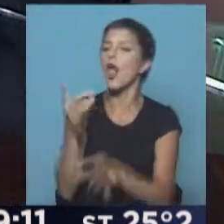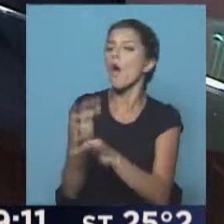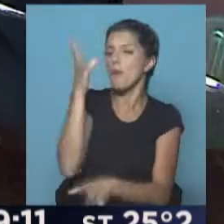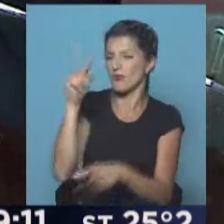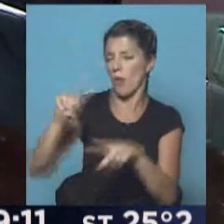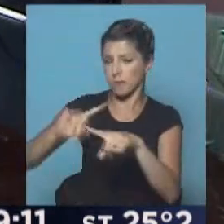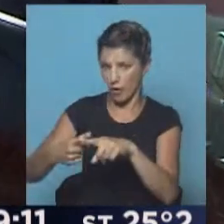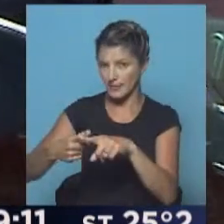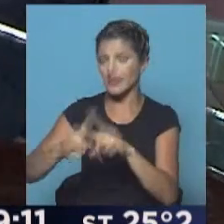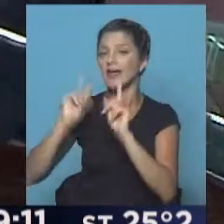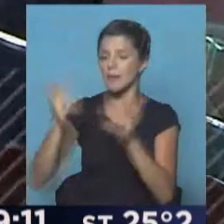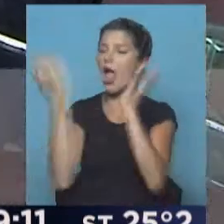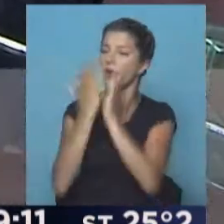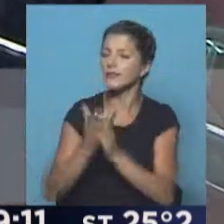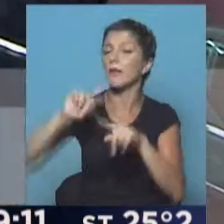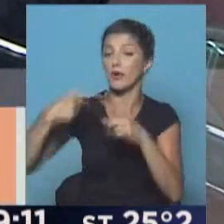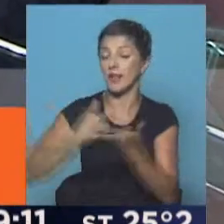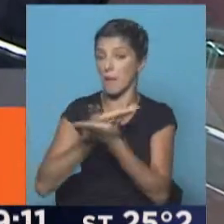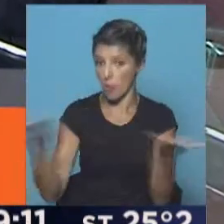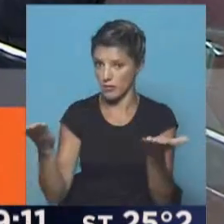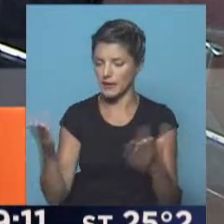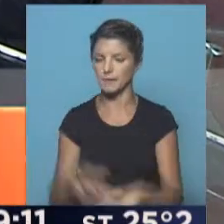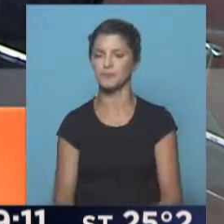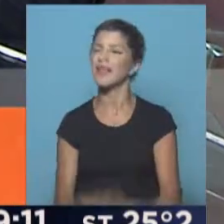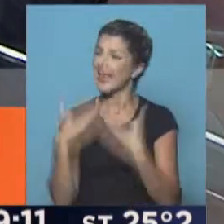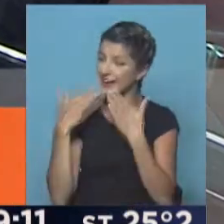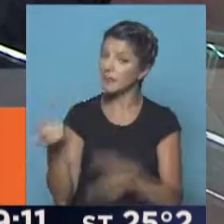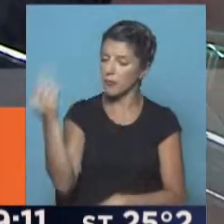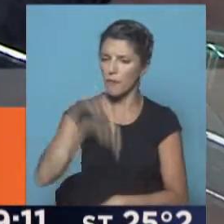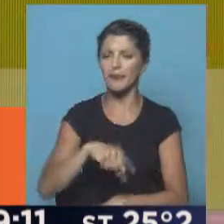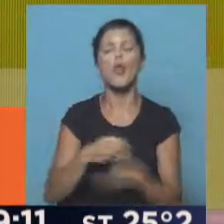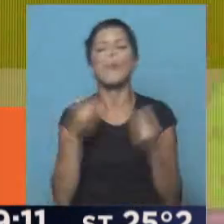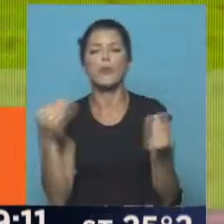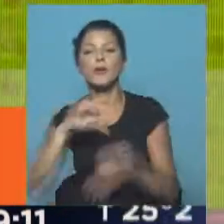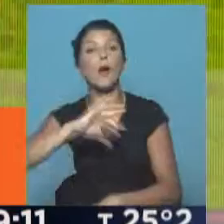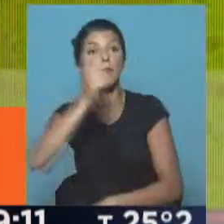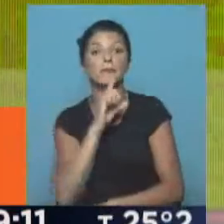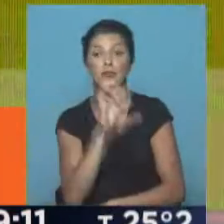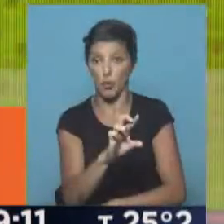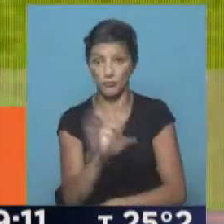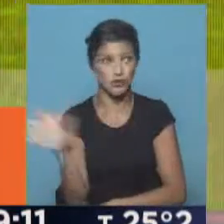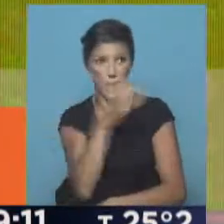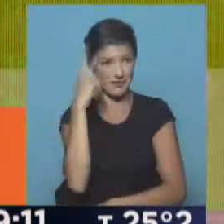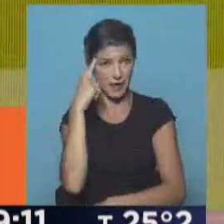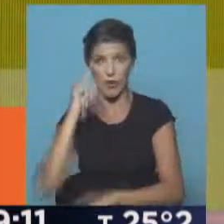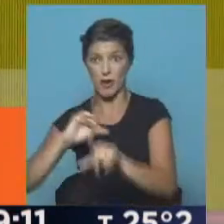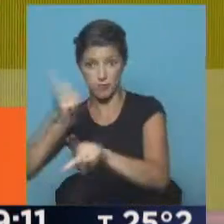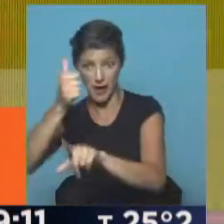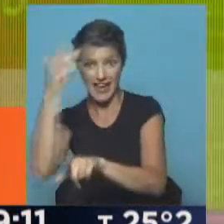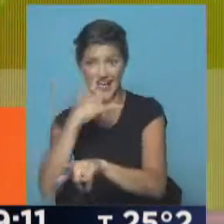estar acá. Buenas noches. ¿Por qué ganó Trump cuando todo indicaba que no? Bueno, podemos indicar tal vez 4 factores. Por un